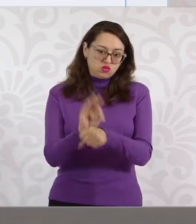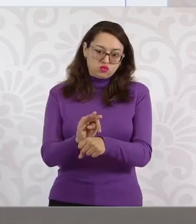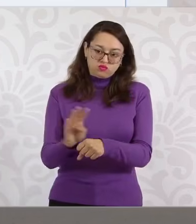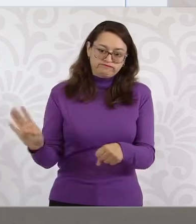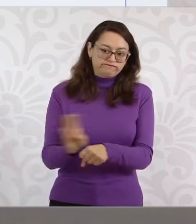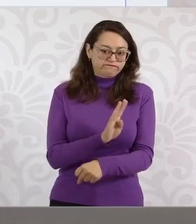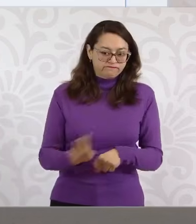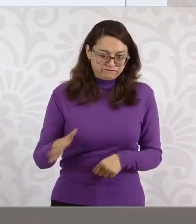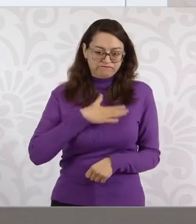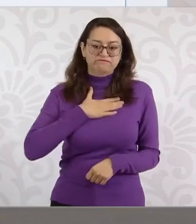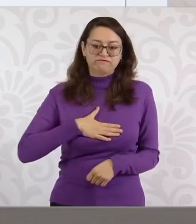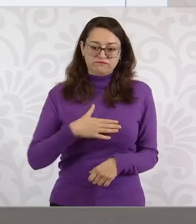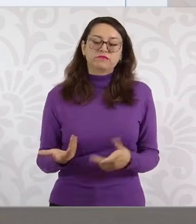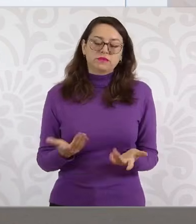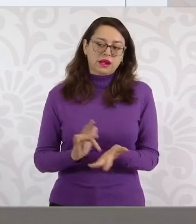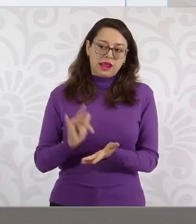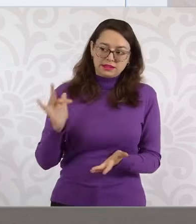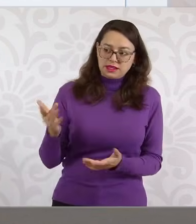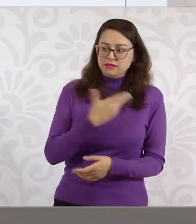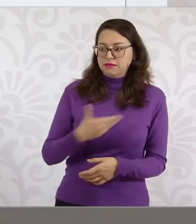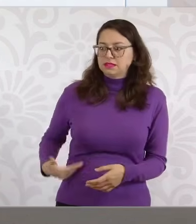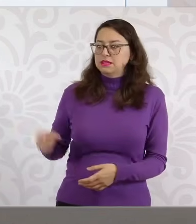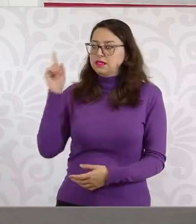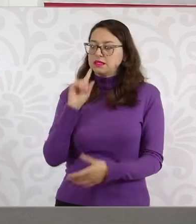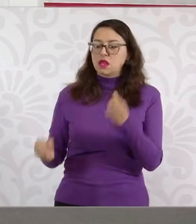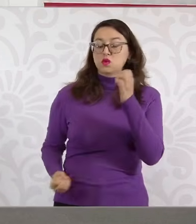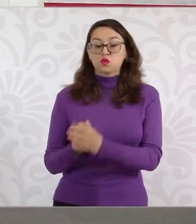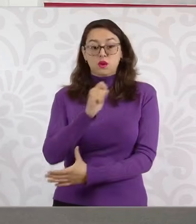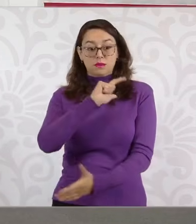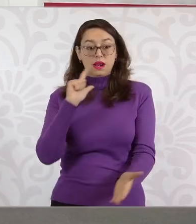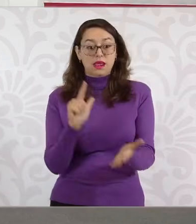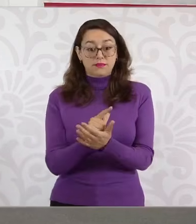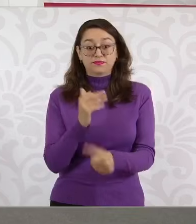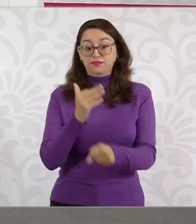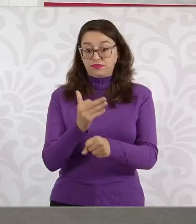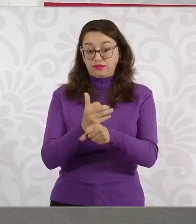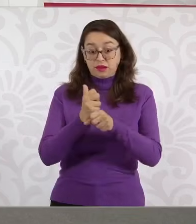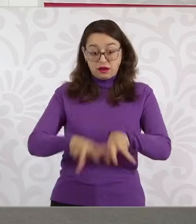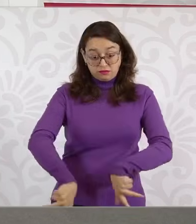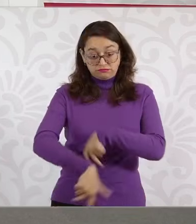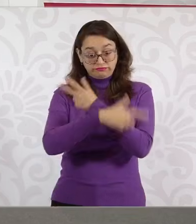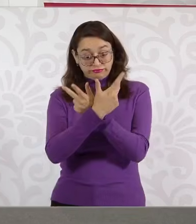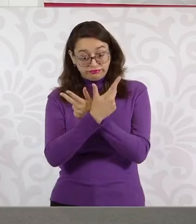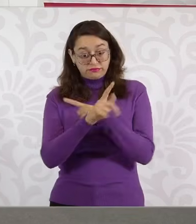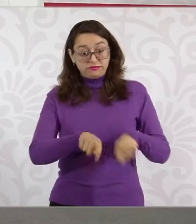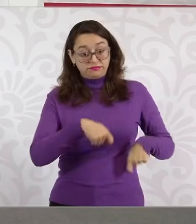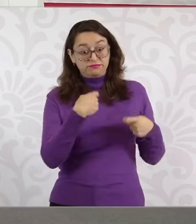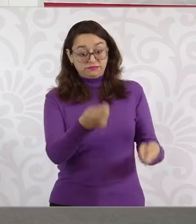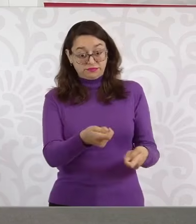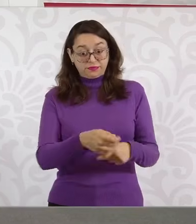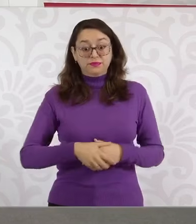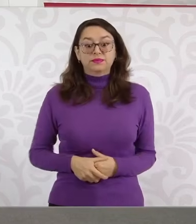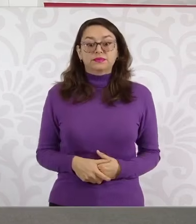ley de aguas que instruyó la presidenta. Si nos lo permite, haríamos el enlace, presidenta, para la entrega de los títulos a Baja